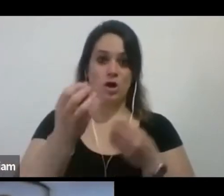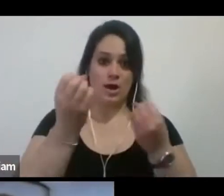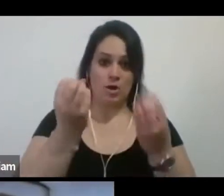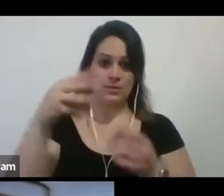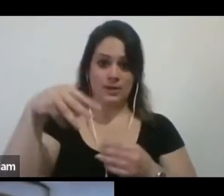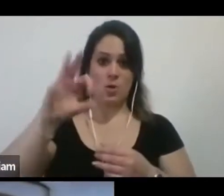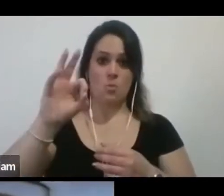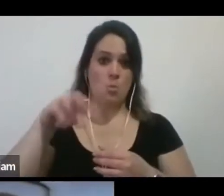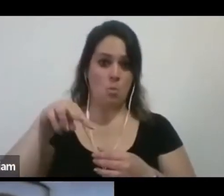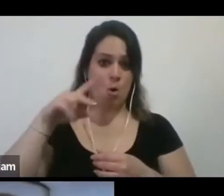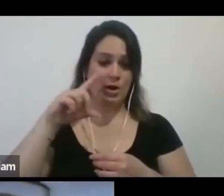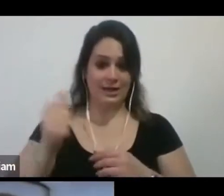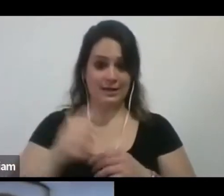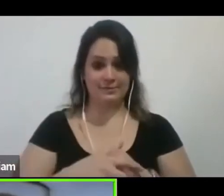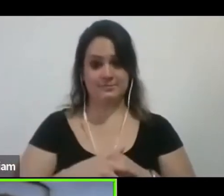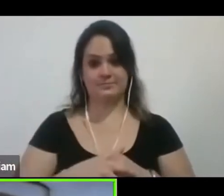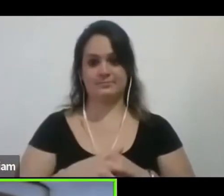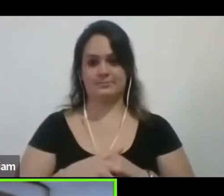estás?